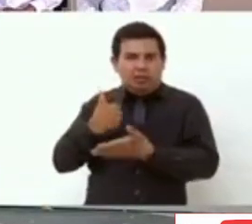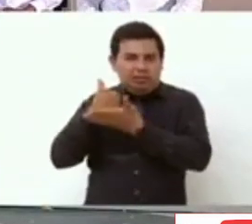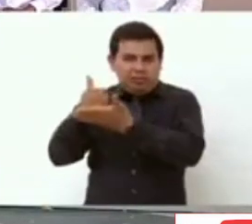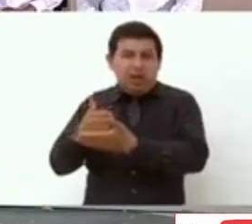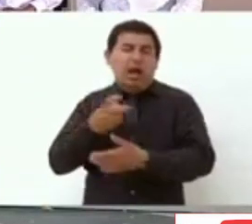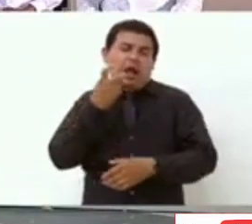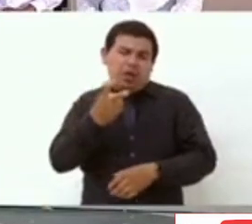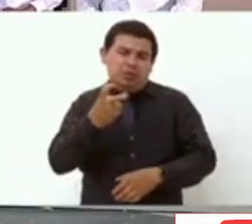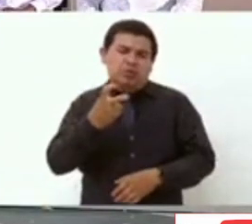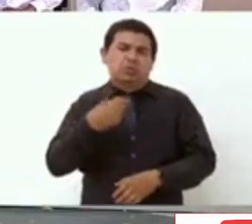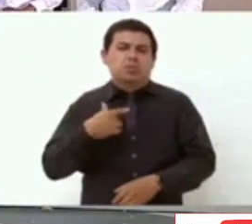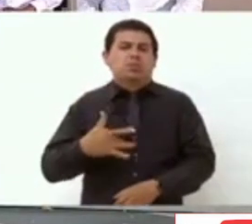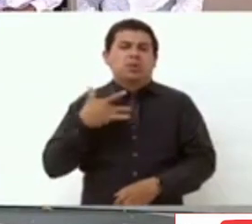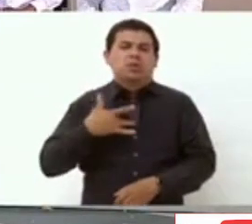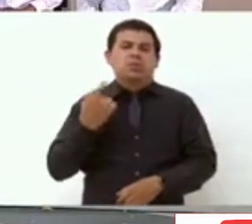pero sí,